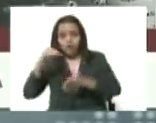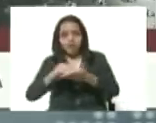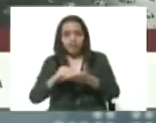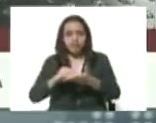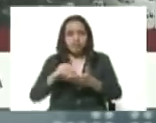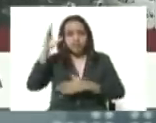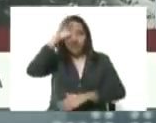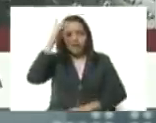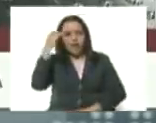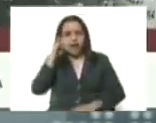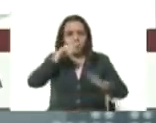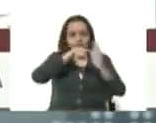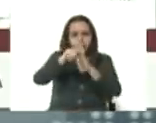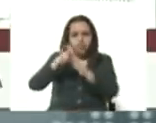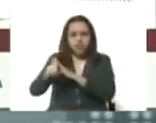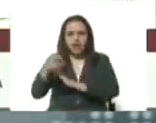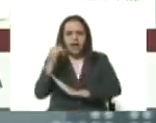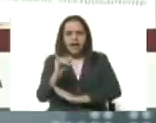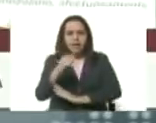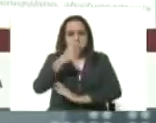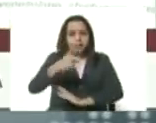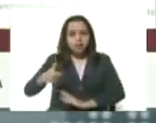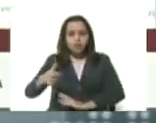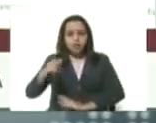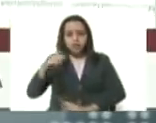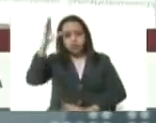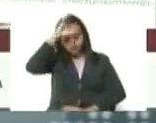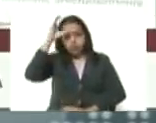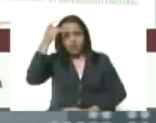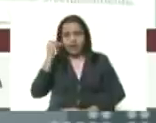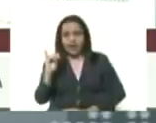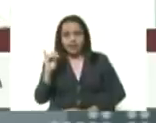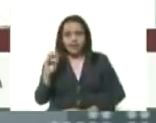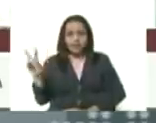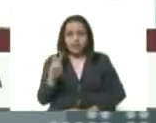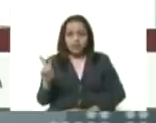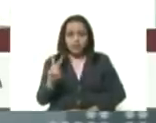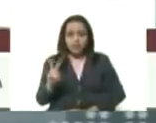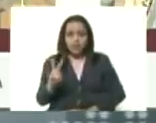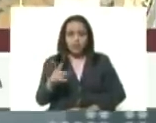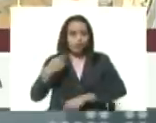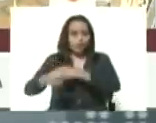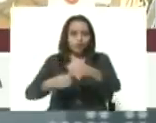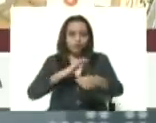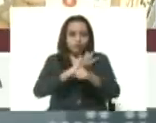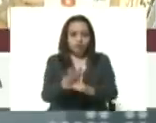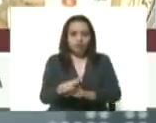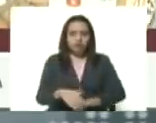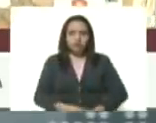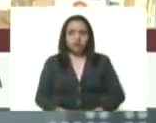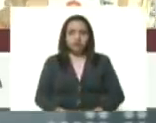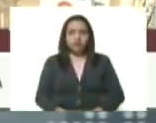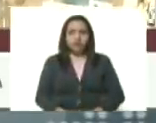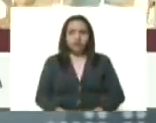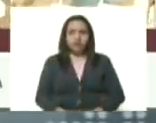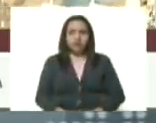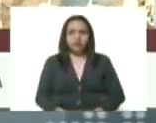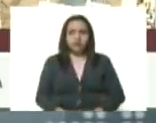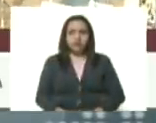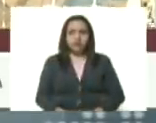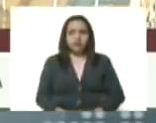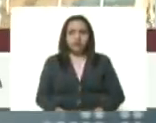llevar consigo unos ciudadanos turcos que quedaron en Venezuela debido a la pandemia. And using this opportunity, I would like